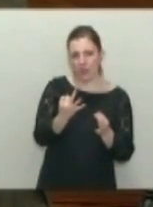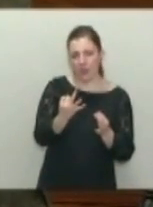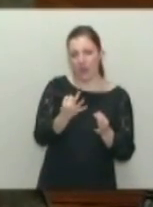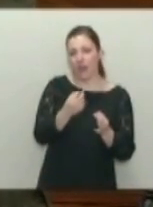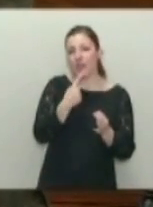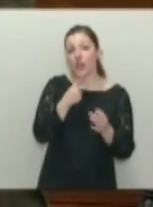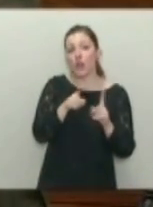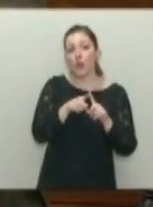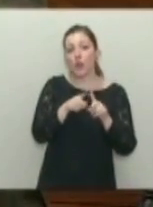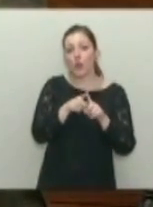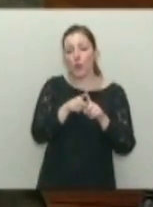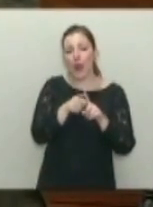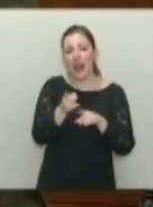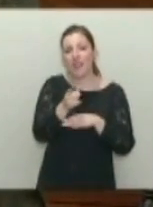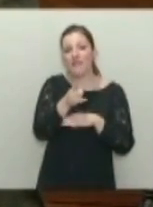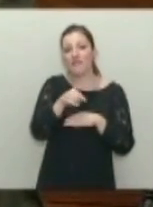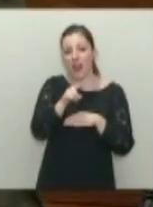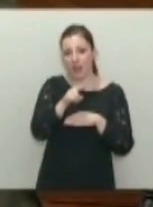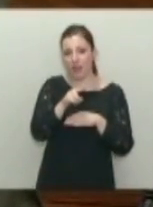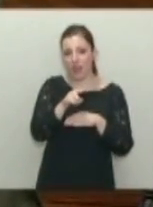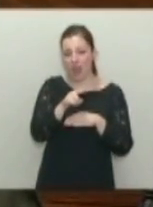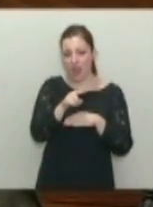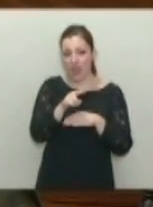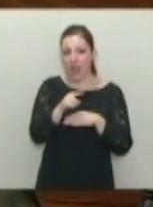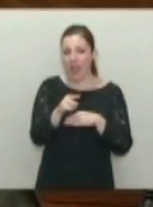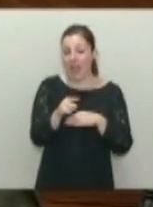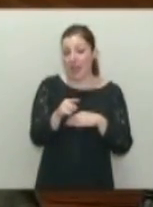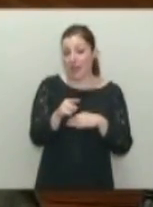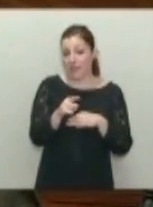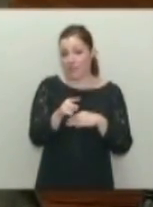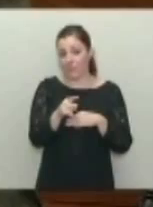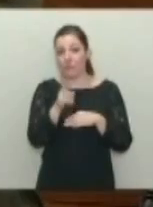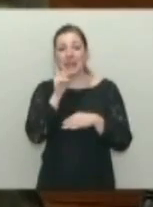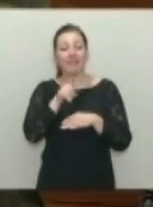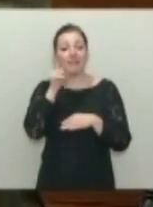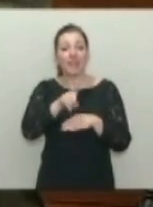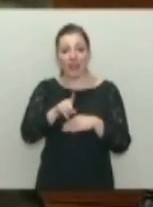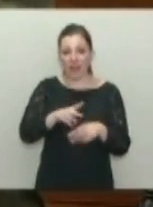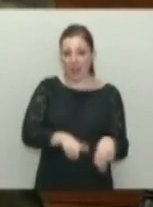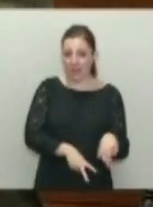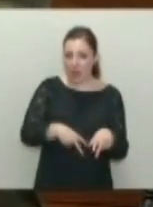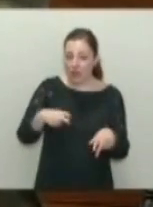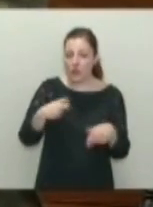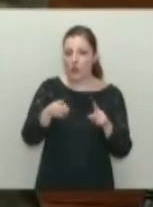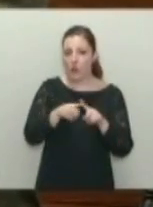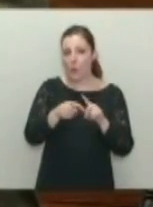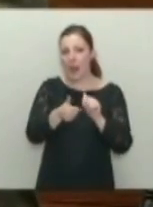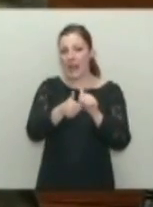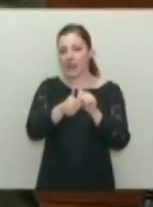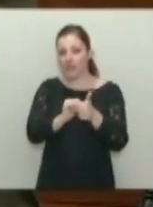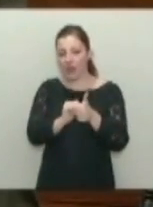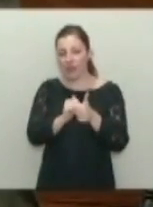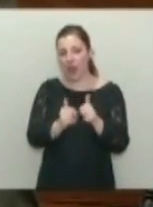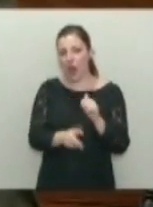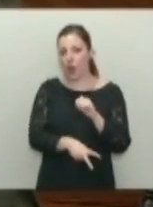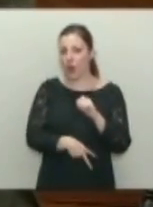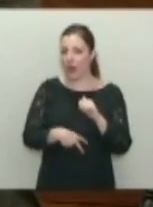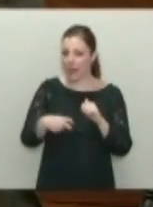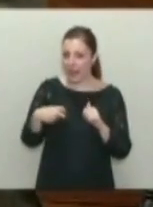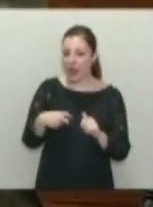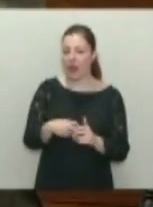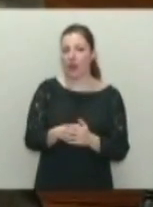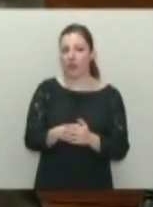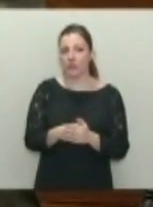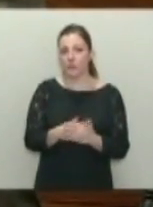la falacia de la generalización. Y es la que se produce cuando, tomando como referencia lo general,